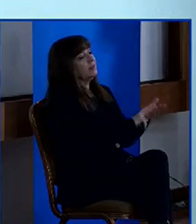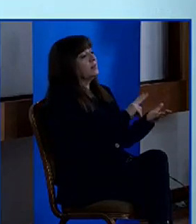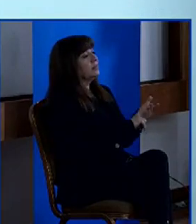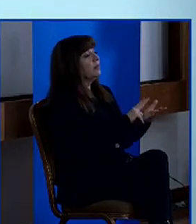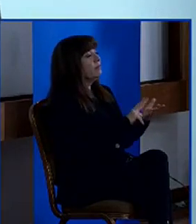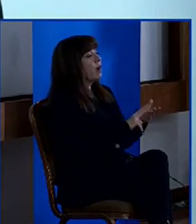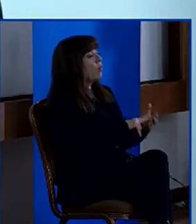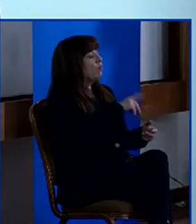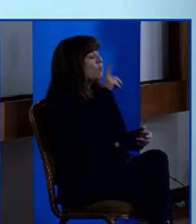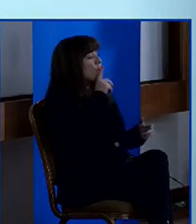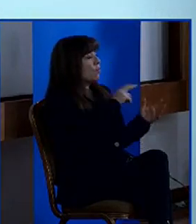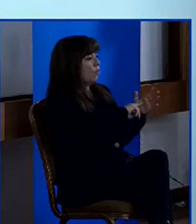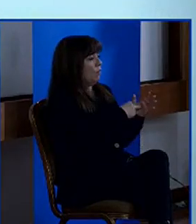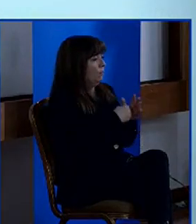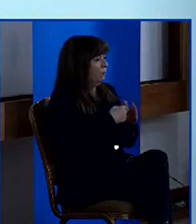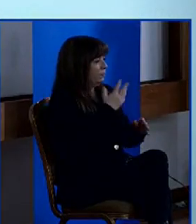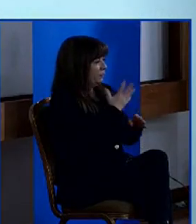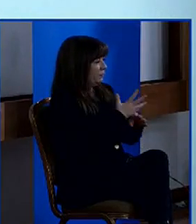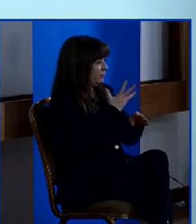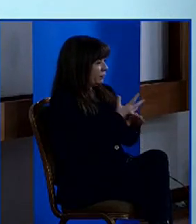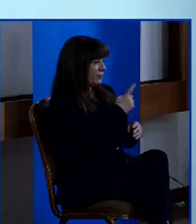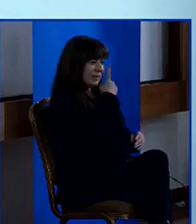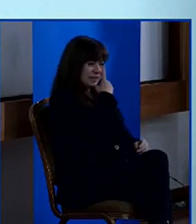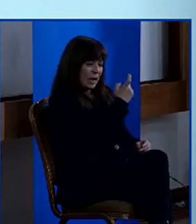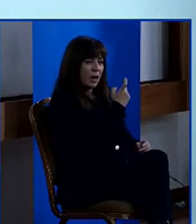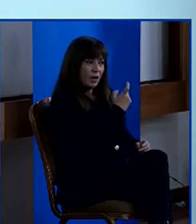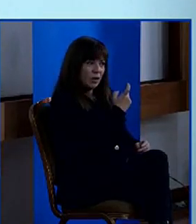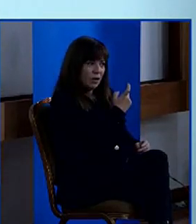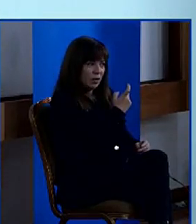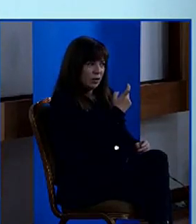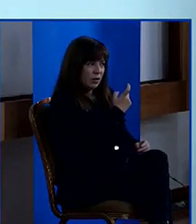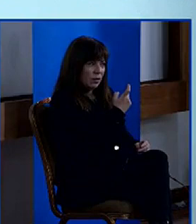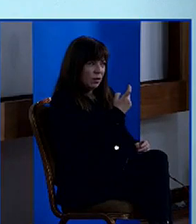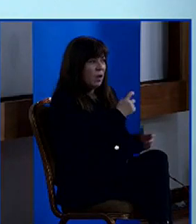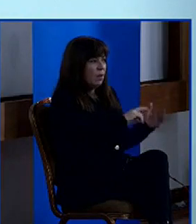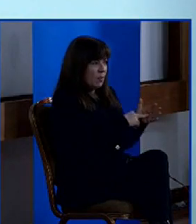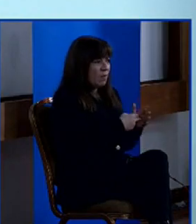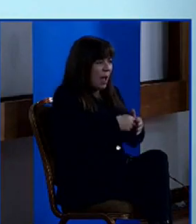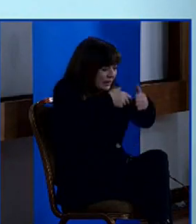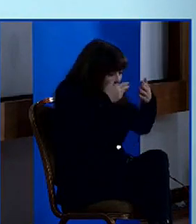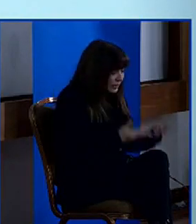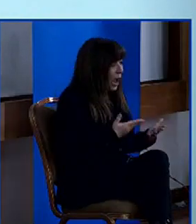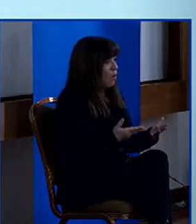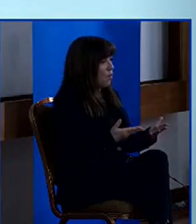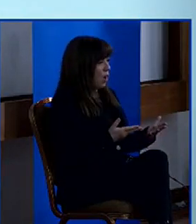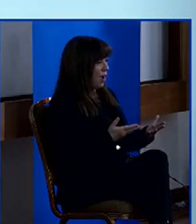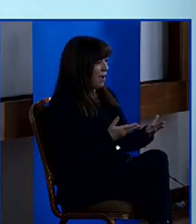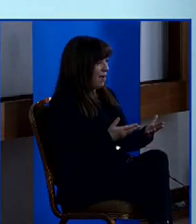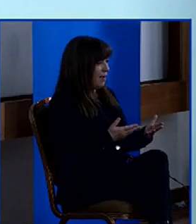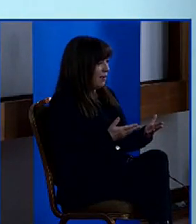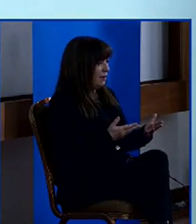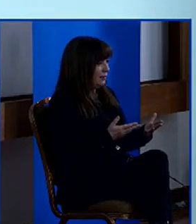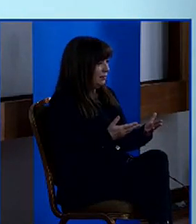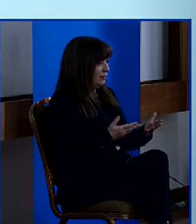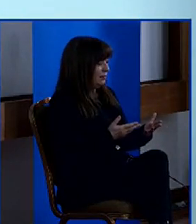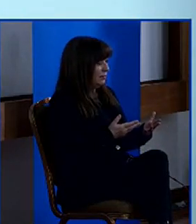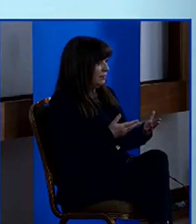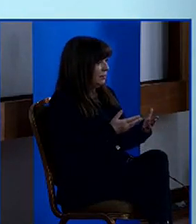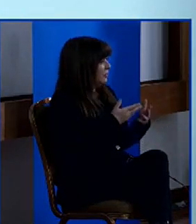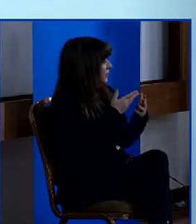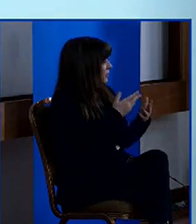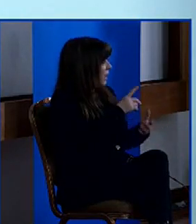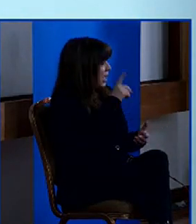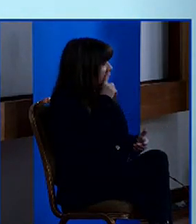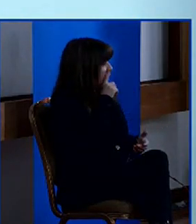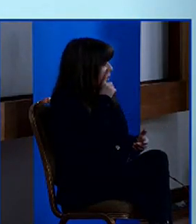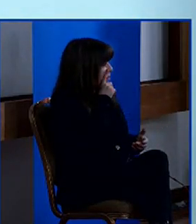Realmente tenemos un problema muy serio, pero que es un problema de ahora mismo. O sea, de hecho,